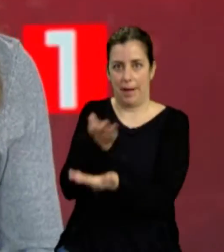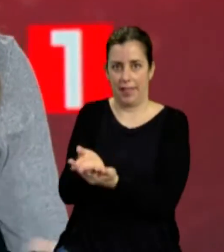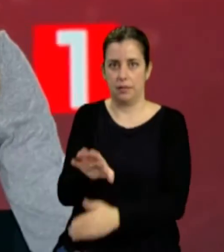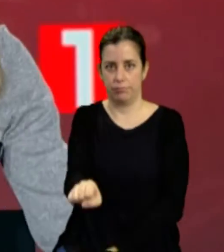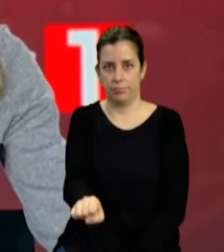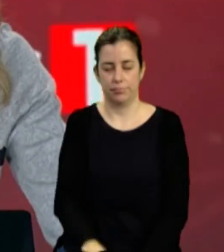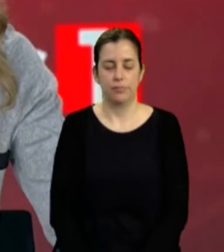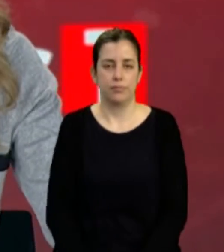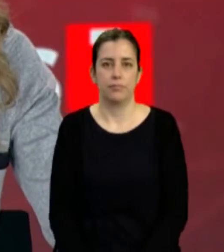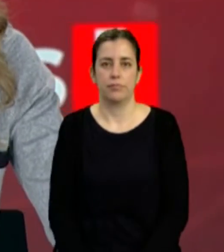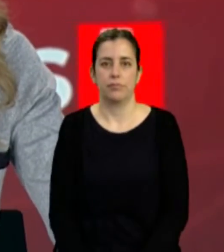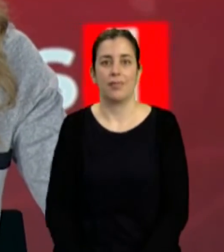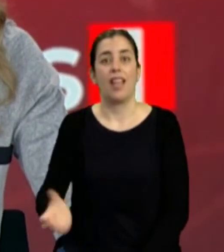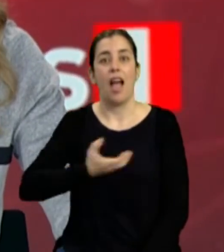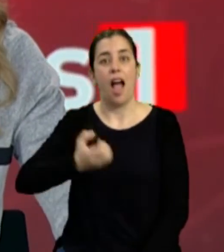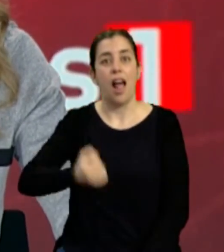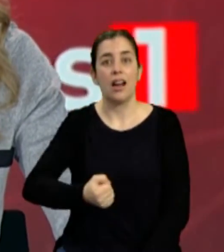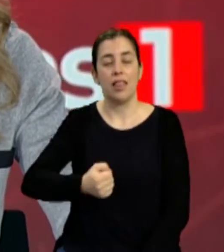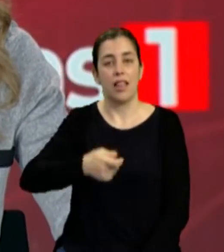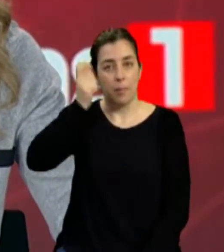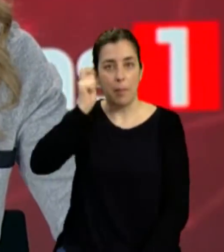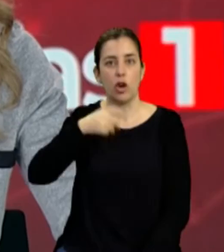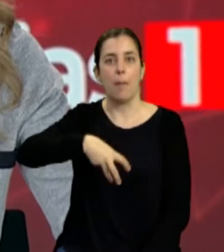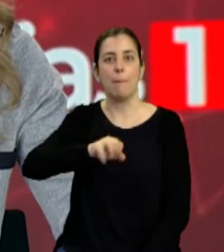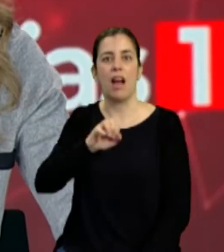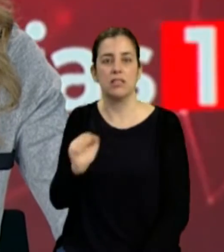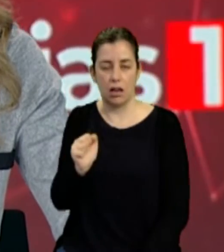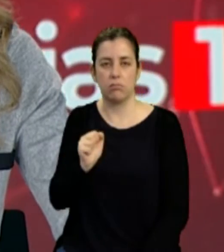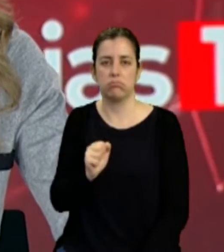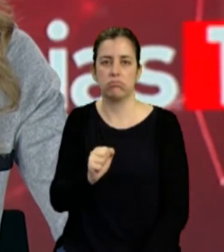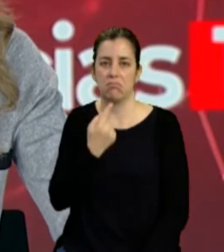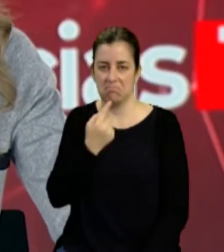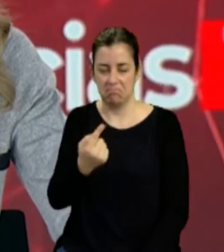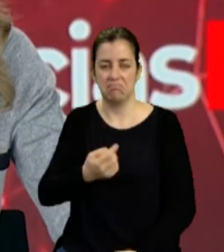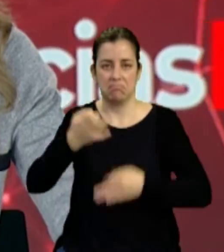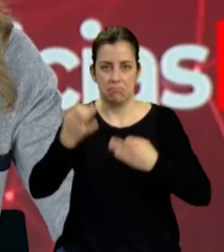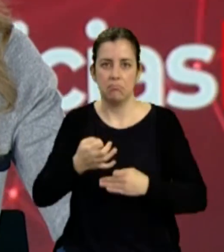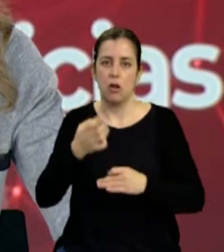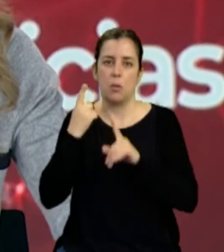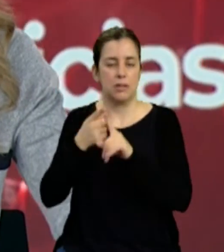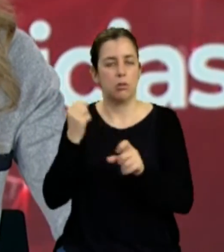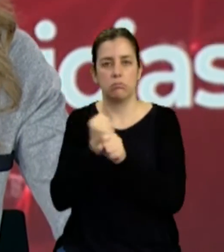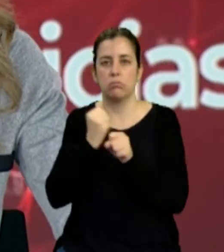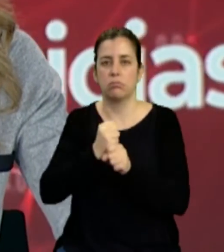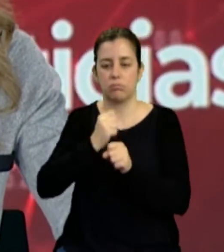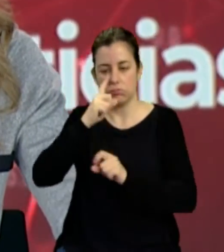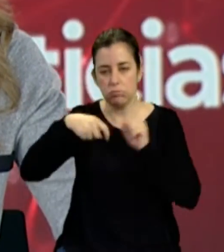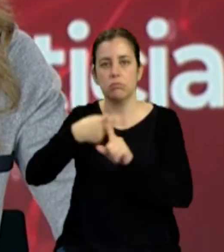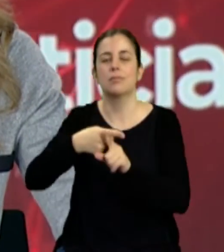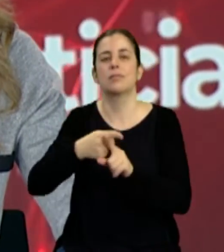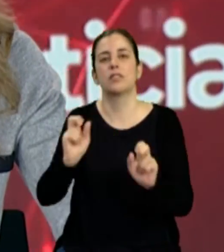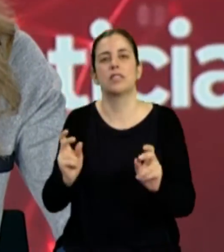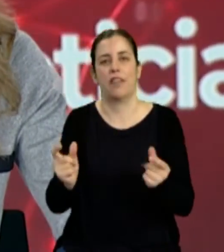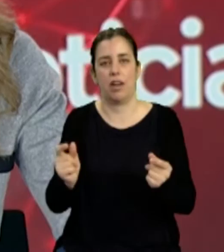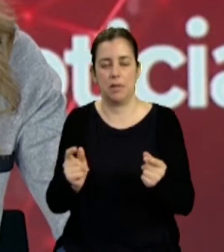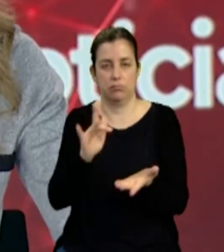Bueno, y más cosas, porque hoy el alcalde de Pamplona, Enrique Maya, ha asegurado que trabajará para que en 2021 haya Sanfermines. Confía en que se puedan celebrar,